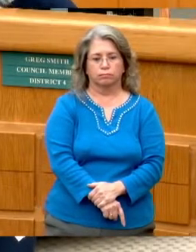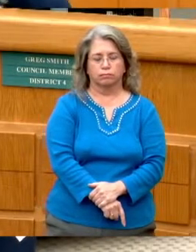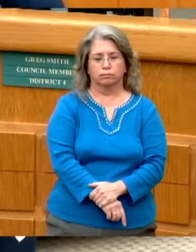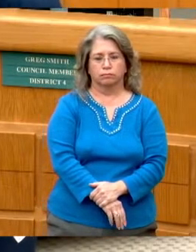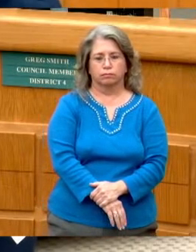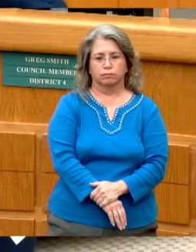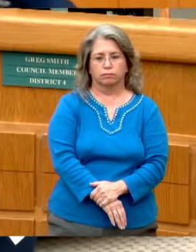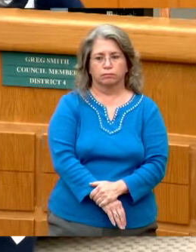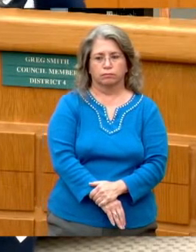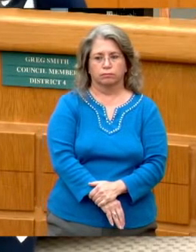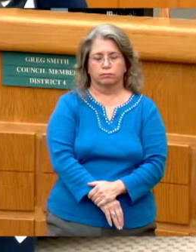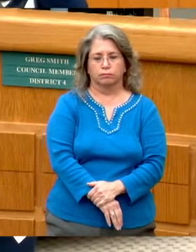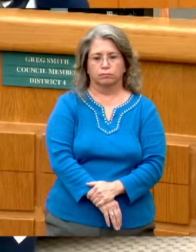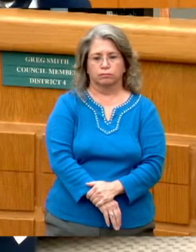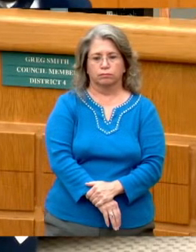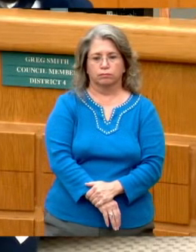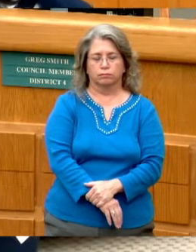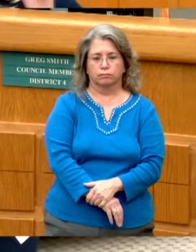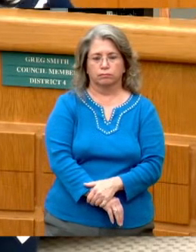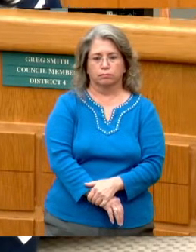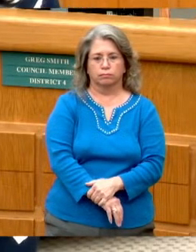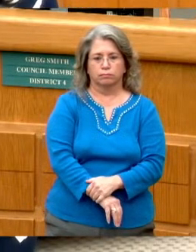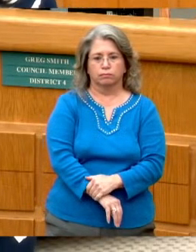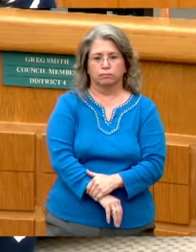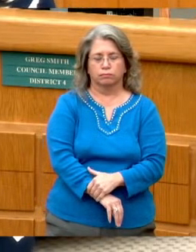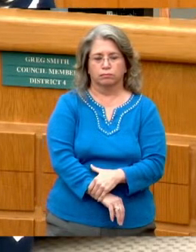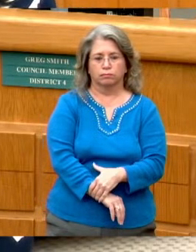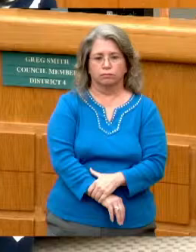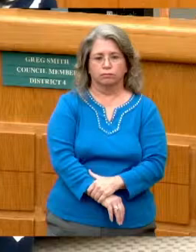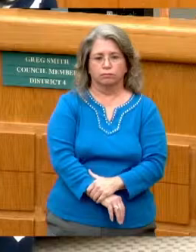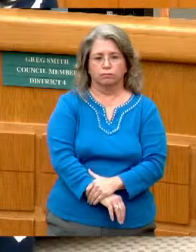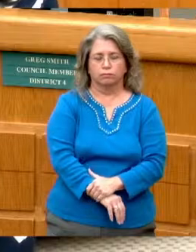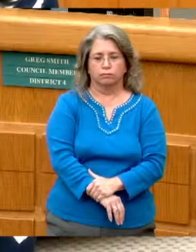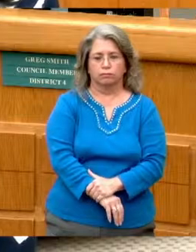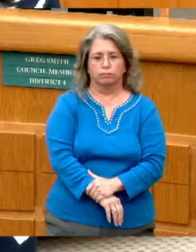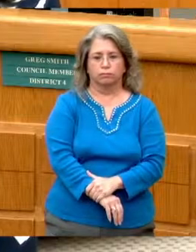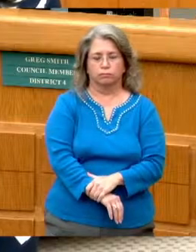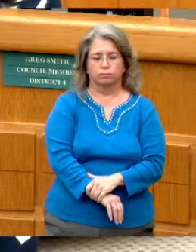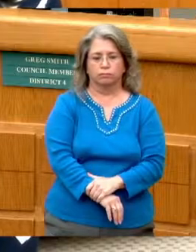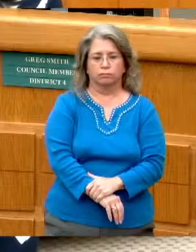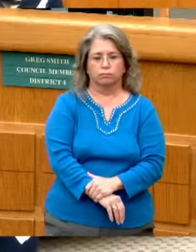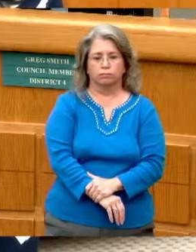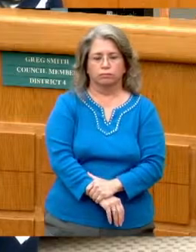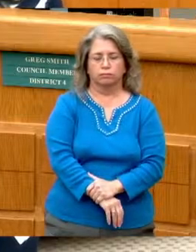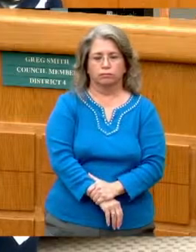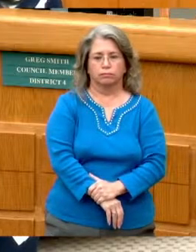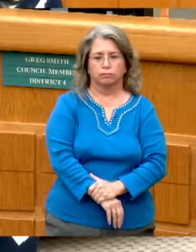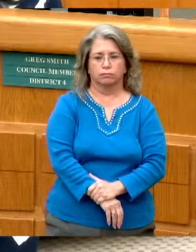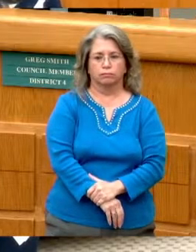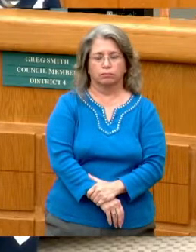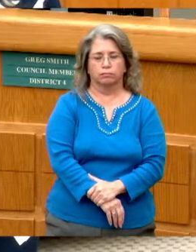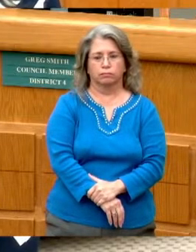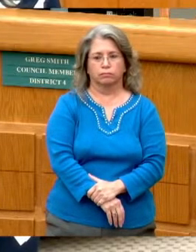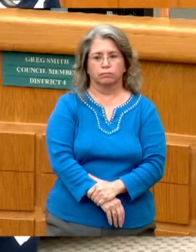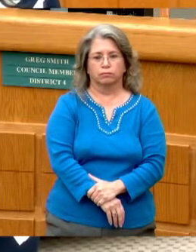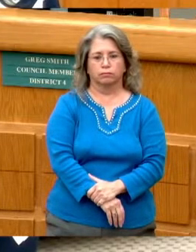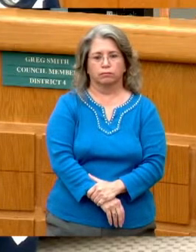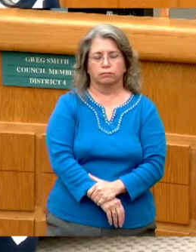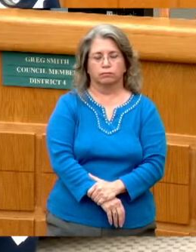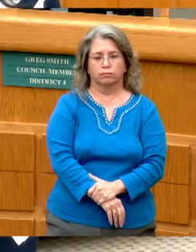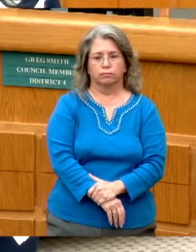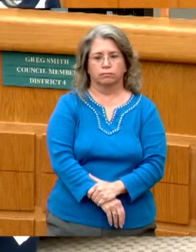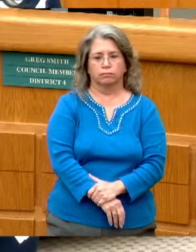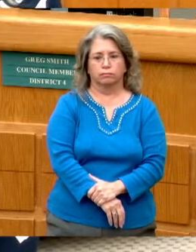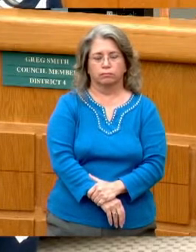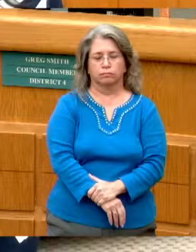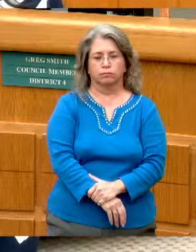el 1A. También estás elegible para recibir la vacuna. Entonces, empezamos mañana a las 8 de la mañana en los Richard